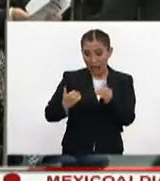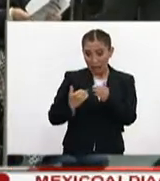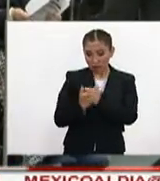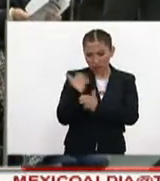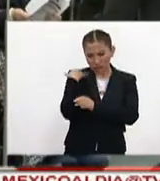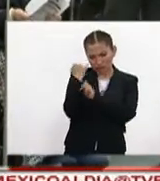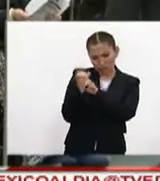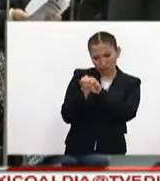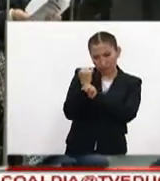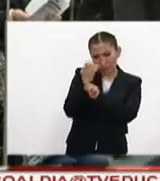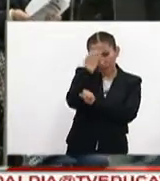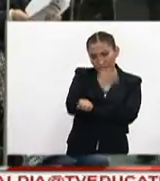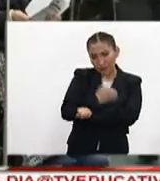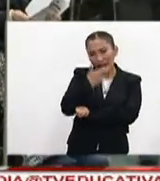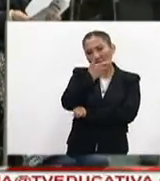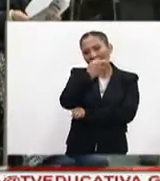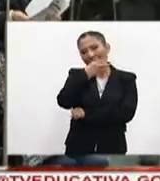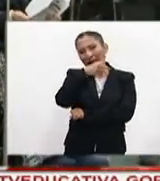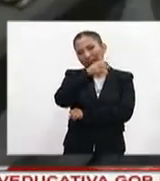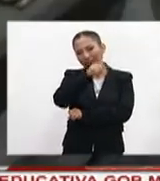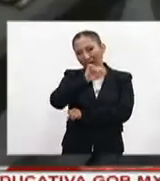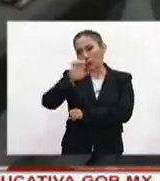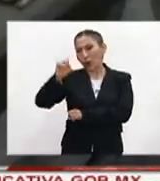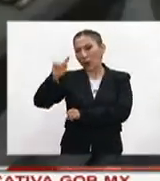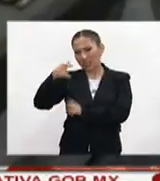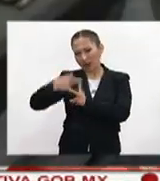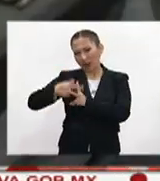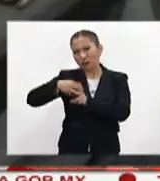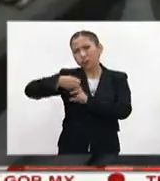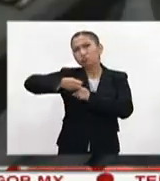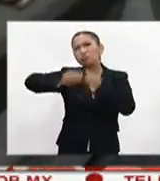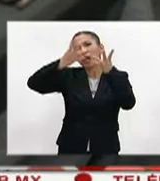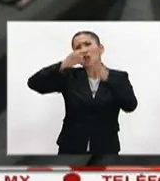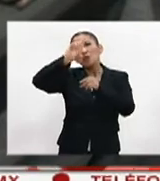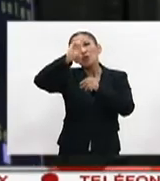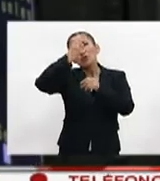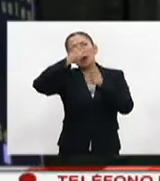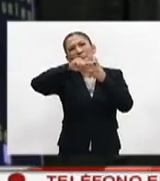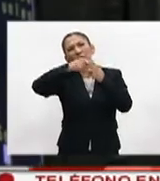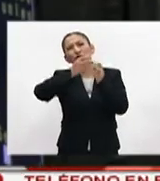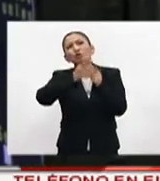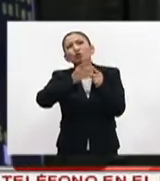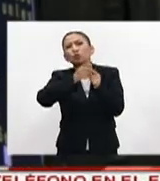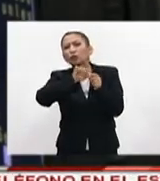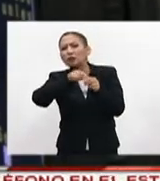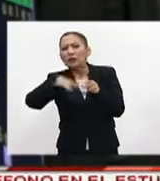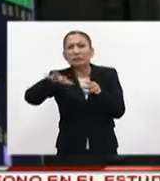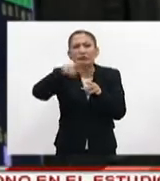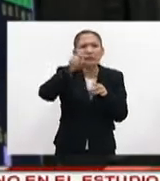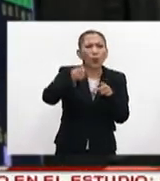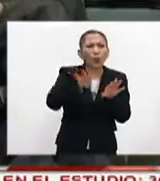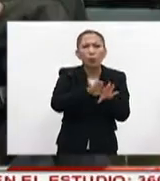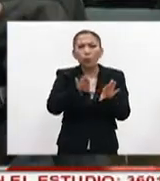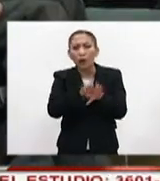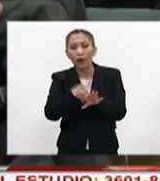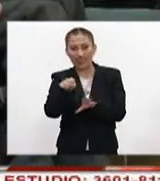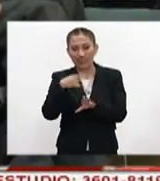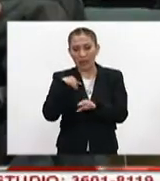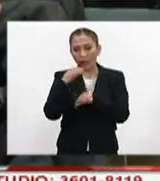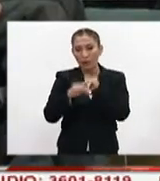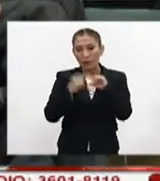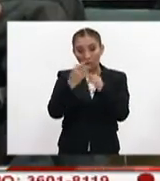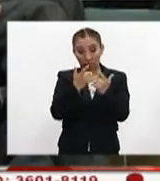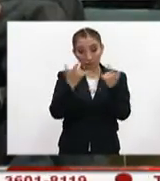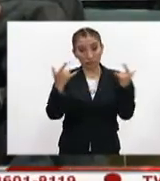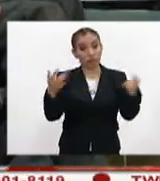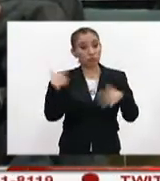estudiar lo que llamamos la gravedad cuántica y también siguió pensando en el origen del universo. Es una figura realmente revolucionaria para